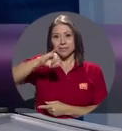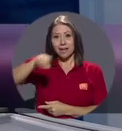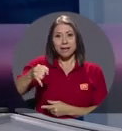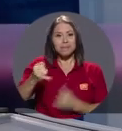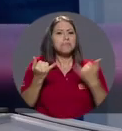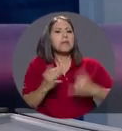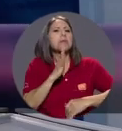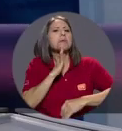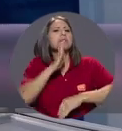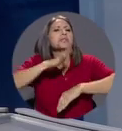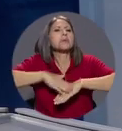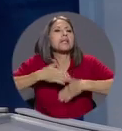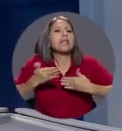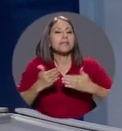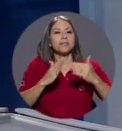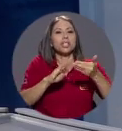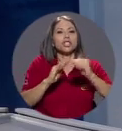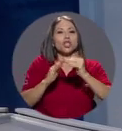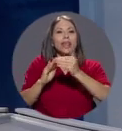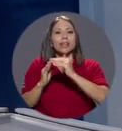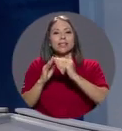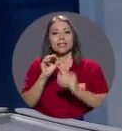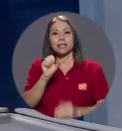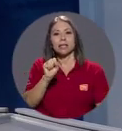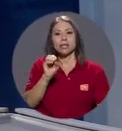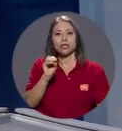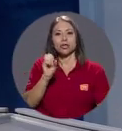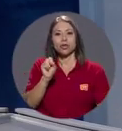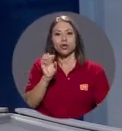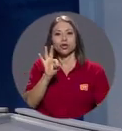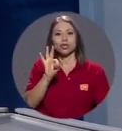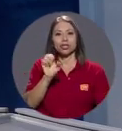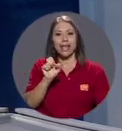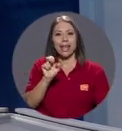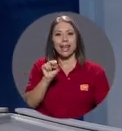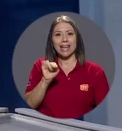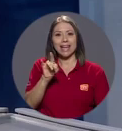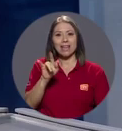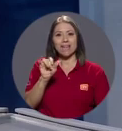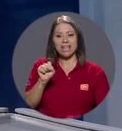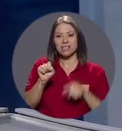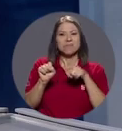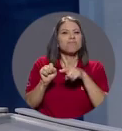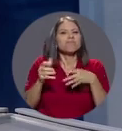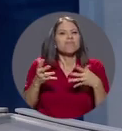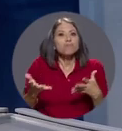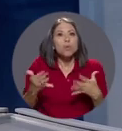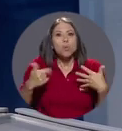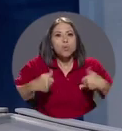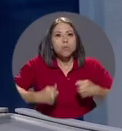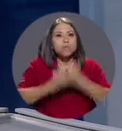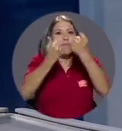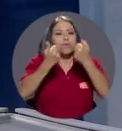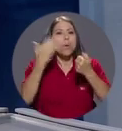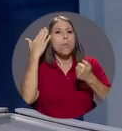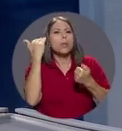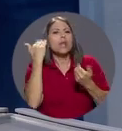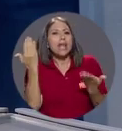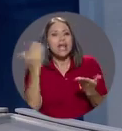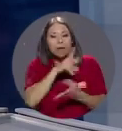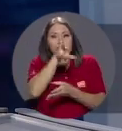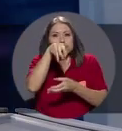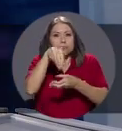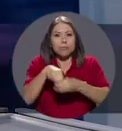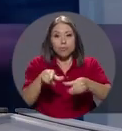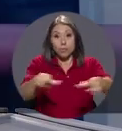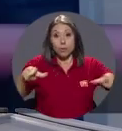esta oportunidad vamos a hablar sobre ciudades sostenibles. Un reto para todos y todas porque involucra los lugares donde vivimos